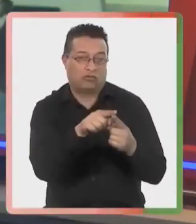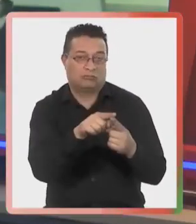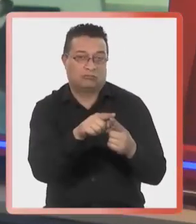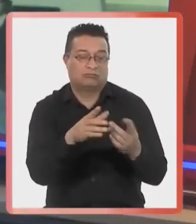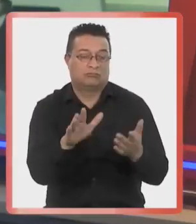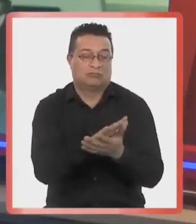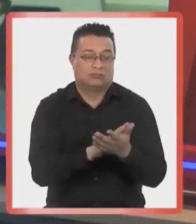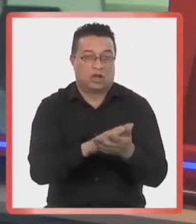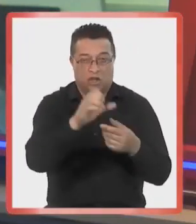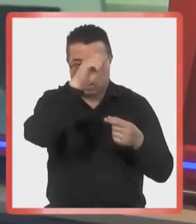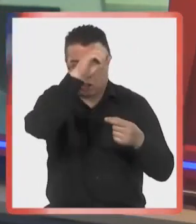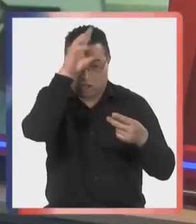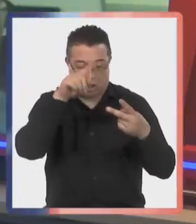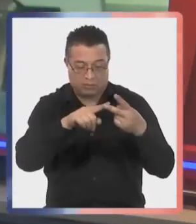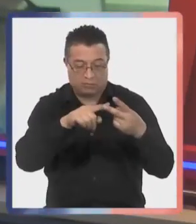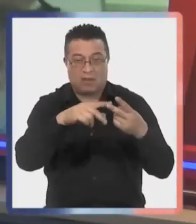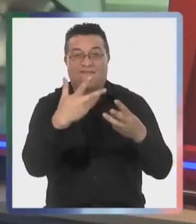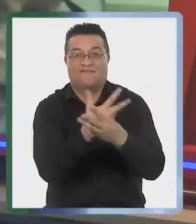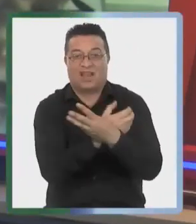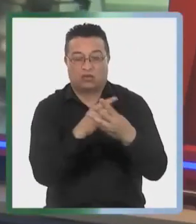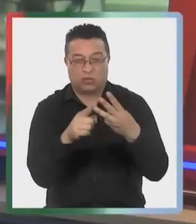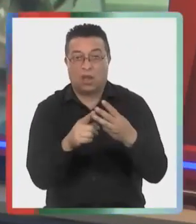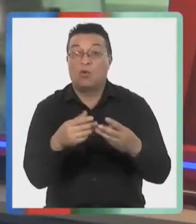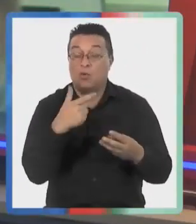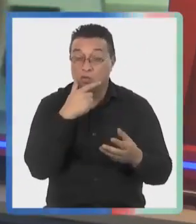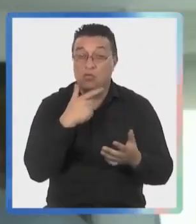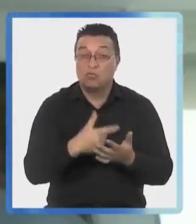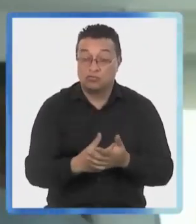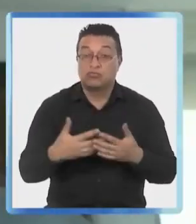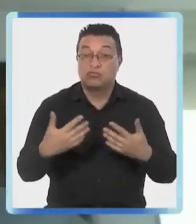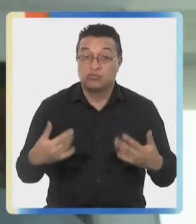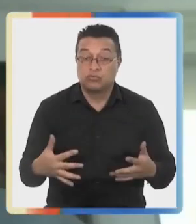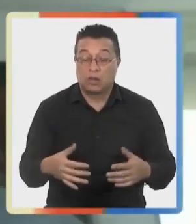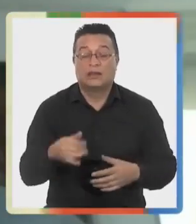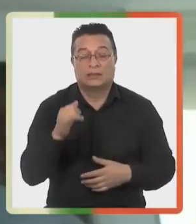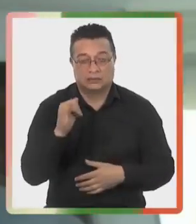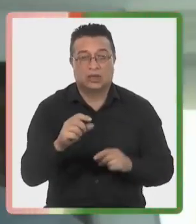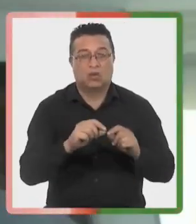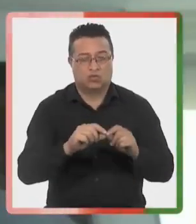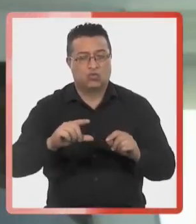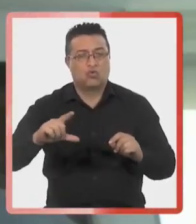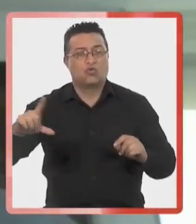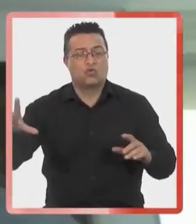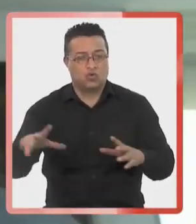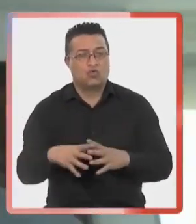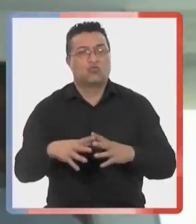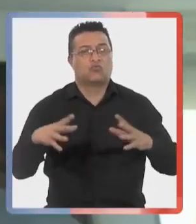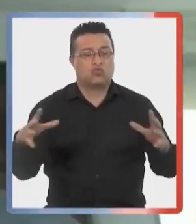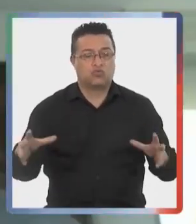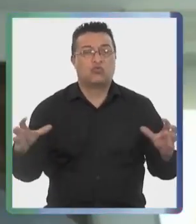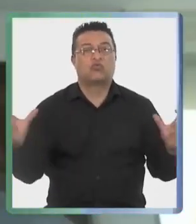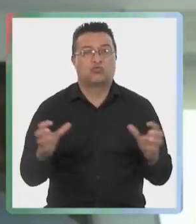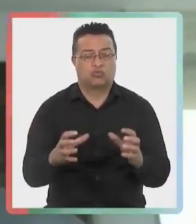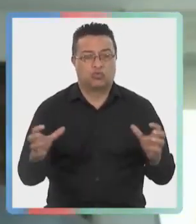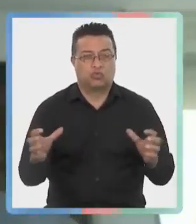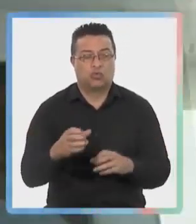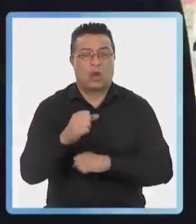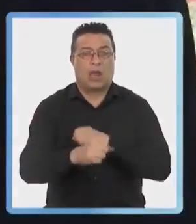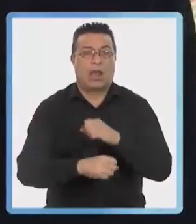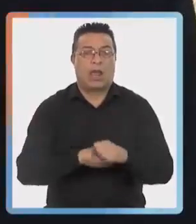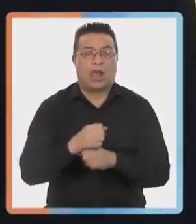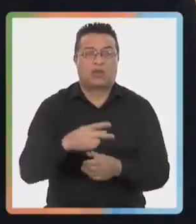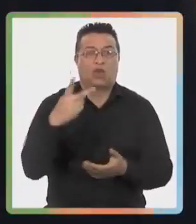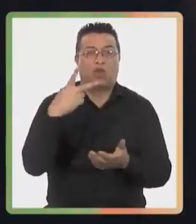ejemplo. Colombianos, venezolanos, es bien impresionante, ¿eh? Sí, bueno, ha crecido mucho esto. Ha crecido fuerte desde el